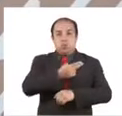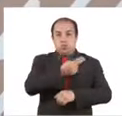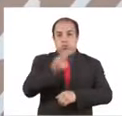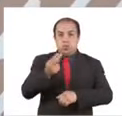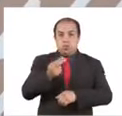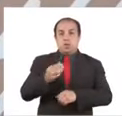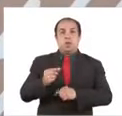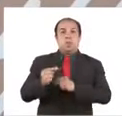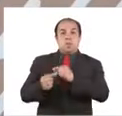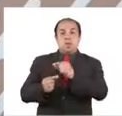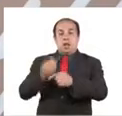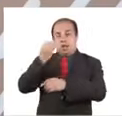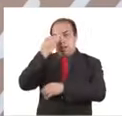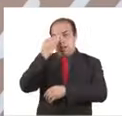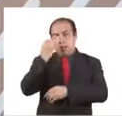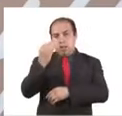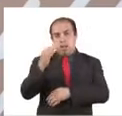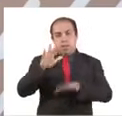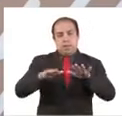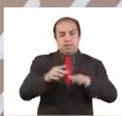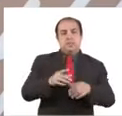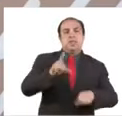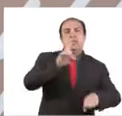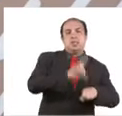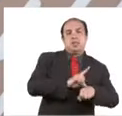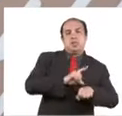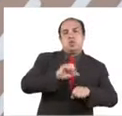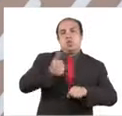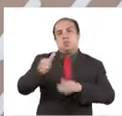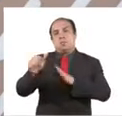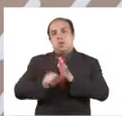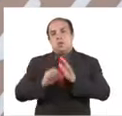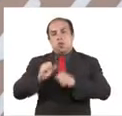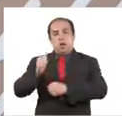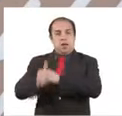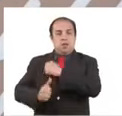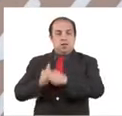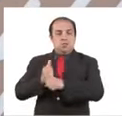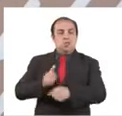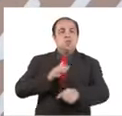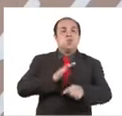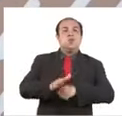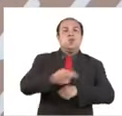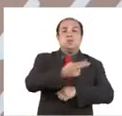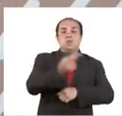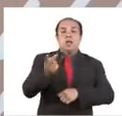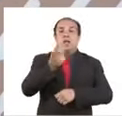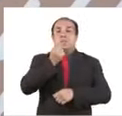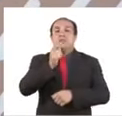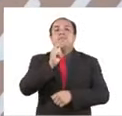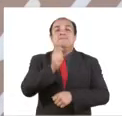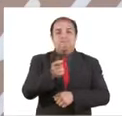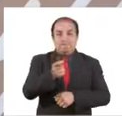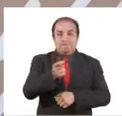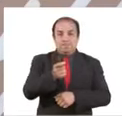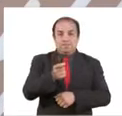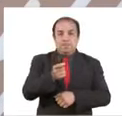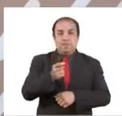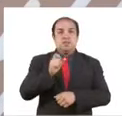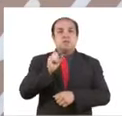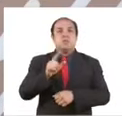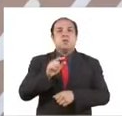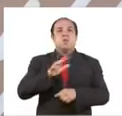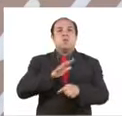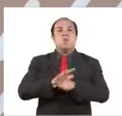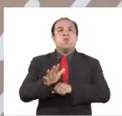paso del tiempo, muchos en días, otros en meses, otros en años, el tipo de policías que quieren ser y el tipo de impacto que